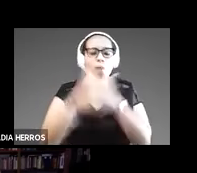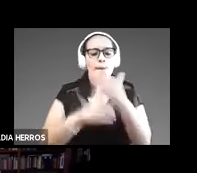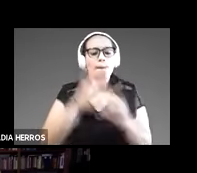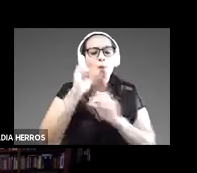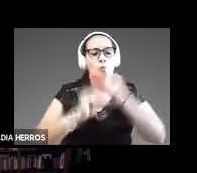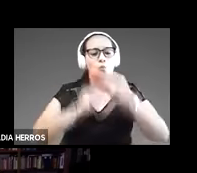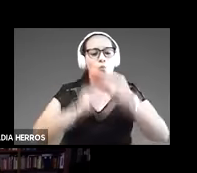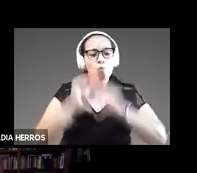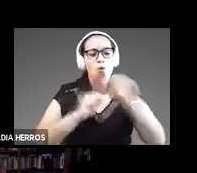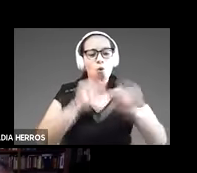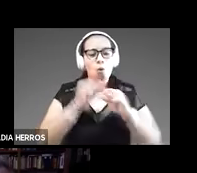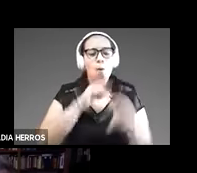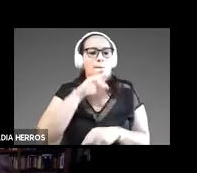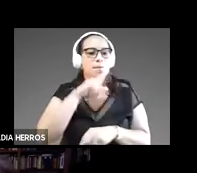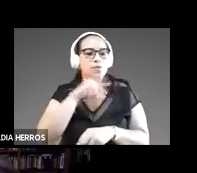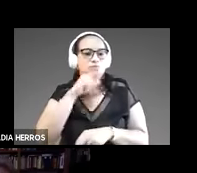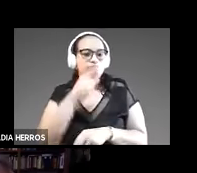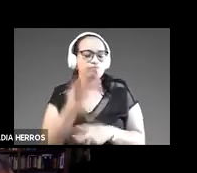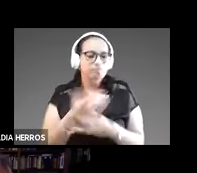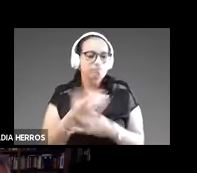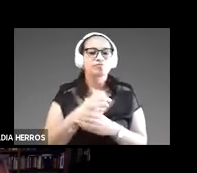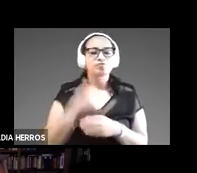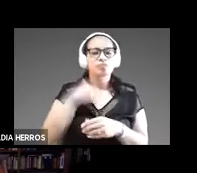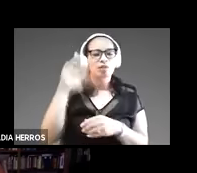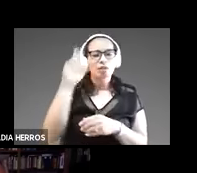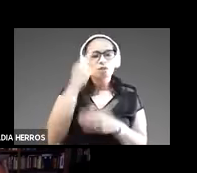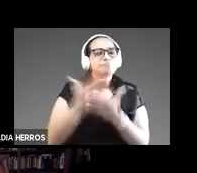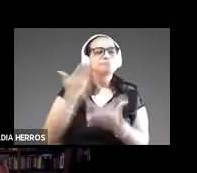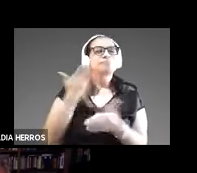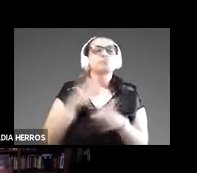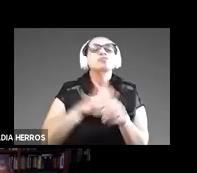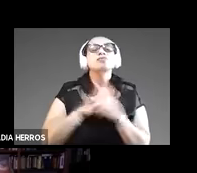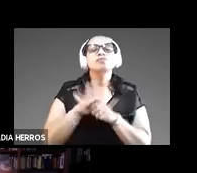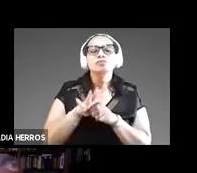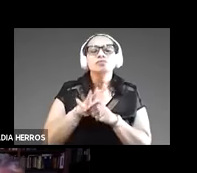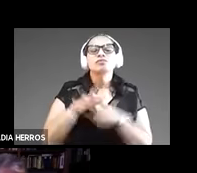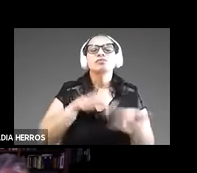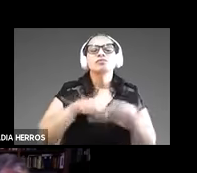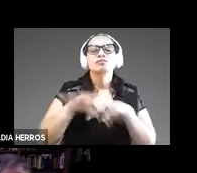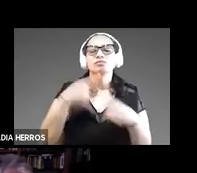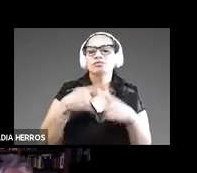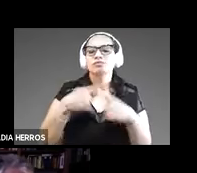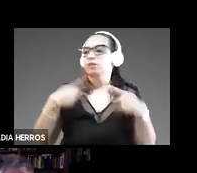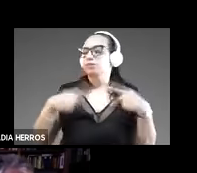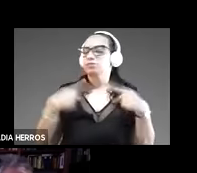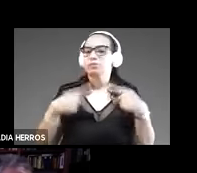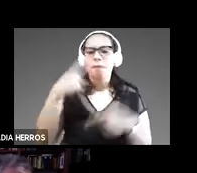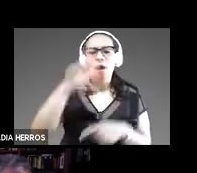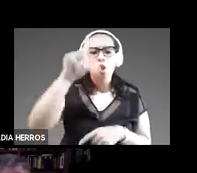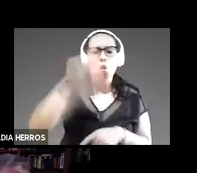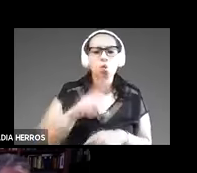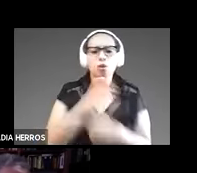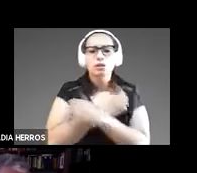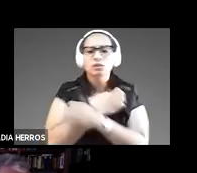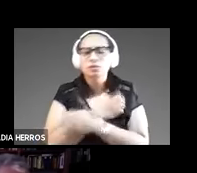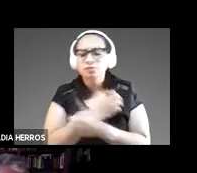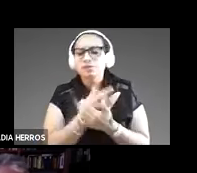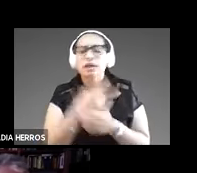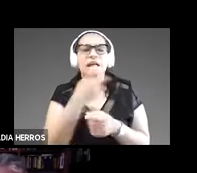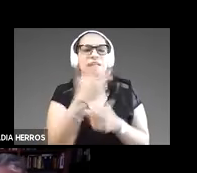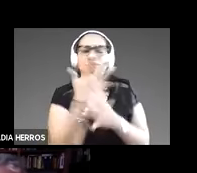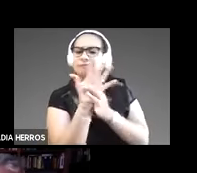mí me recuerda mucho, uno de los autores con los que hemos trabajado mucho para Lunes por la Educación es Marshall Ganz, y él dice